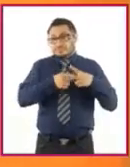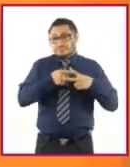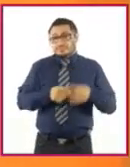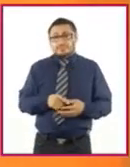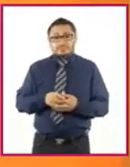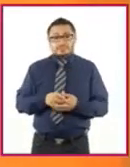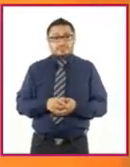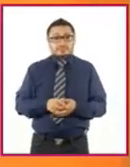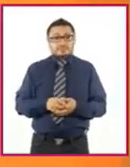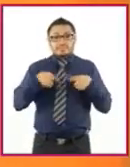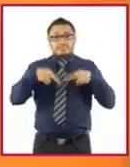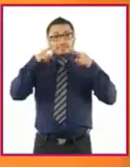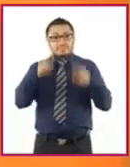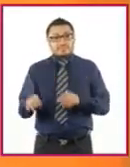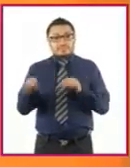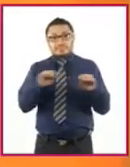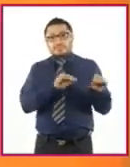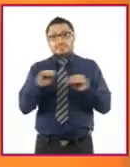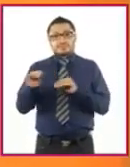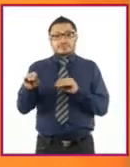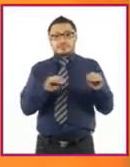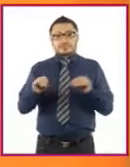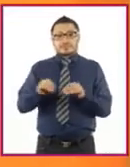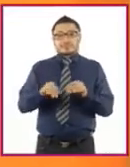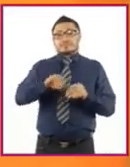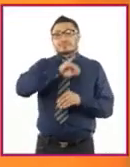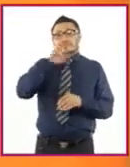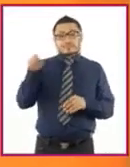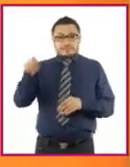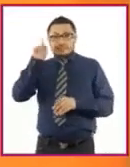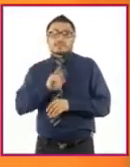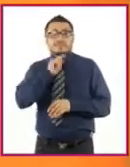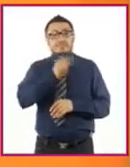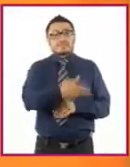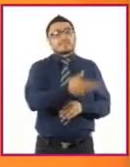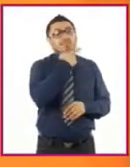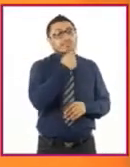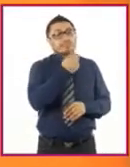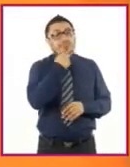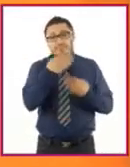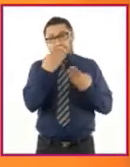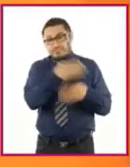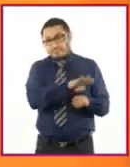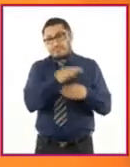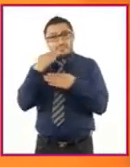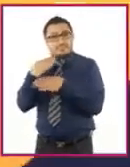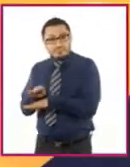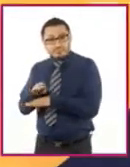que representan los movimientos de Julieta y Juan en su cuenta bancaria.